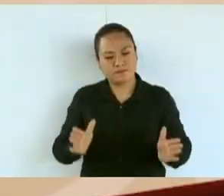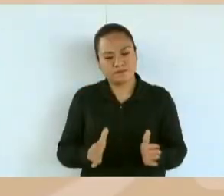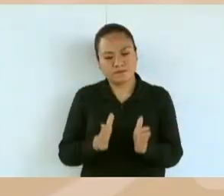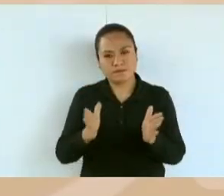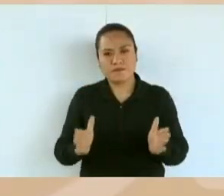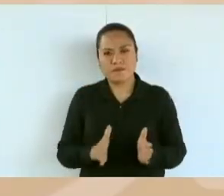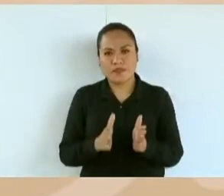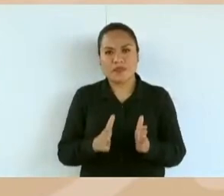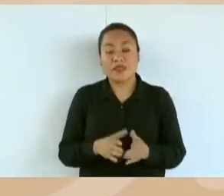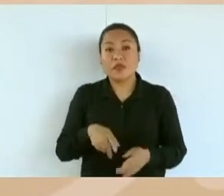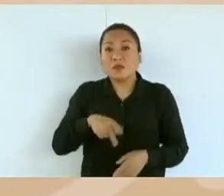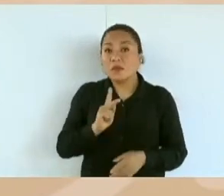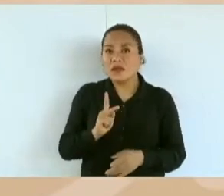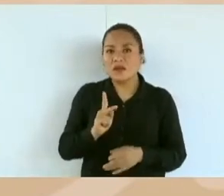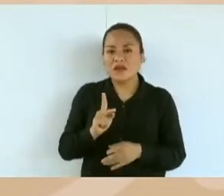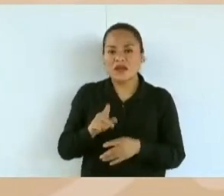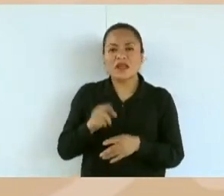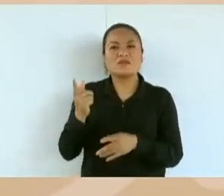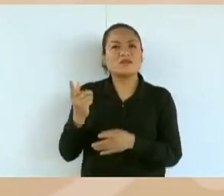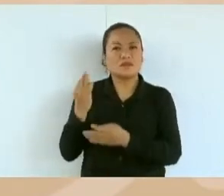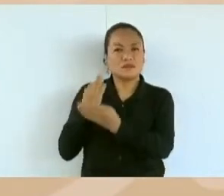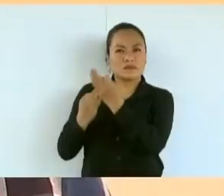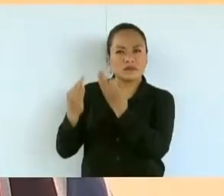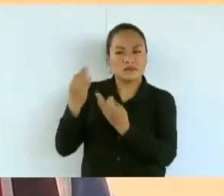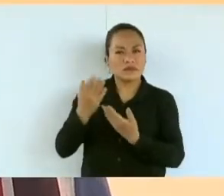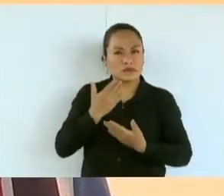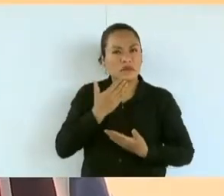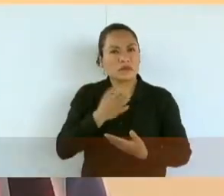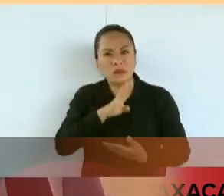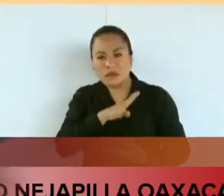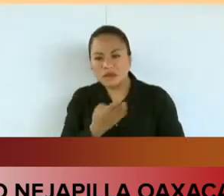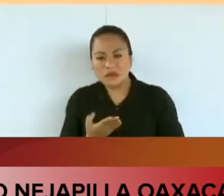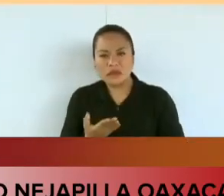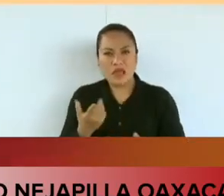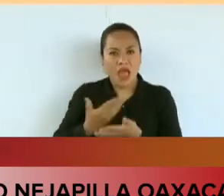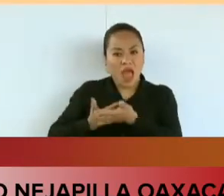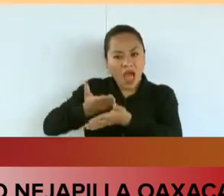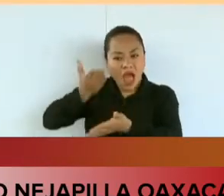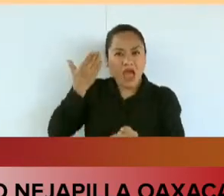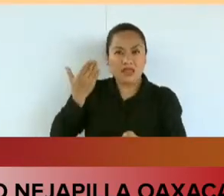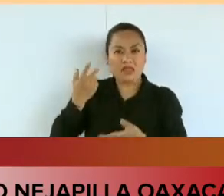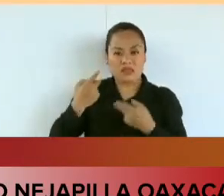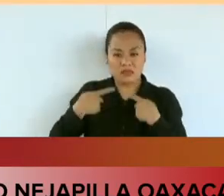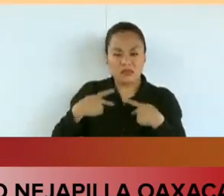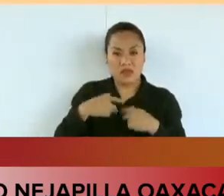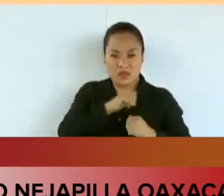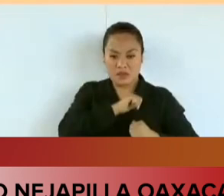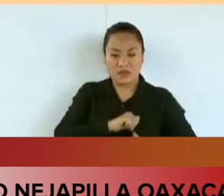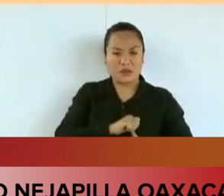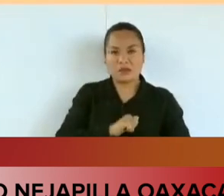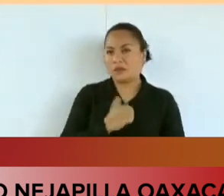El trato que nos dieron los gobiernos en el pasado no fue grato.